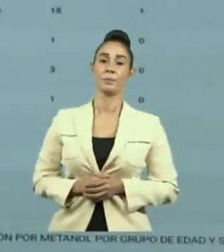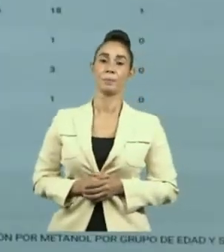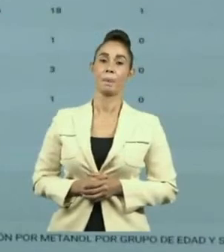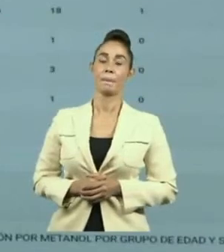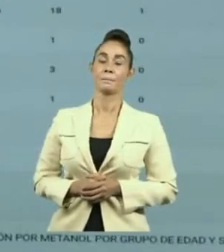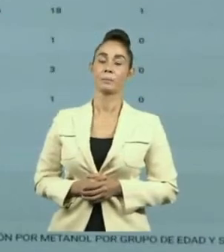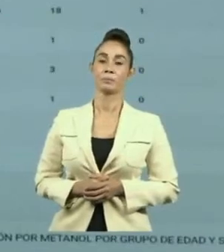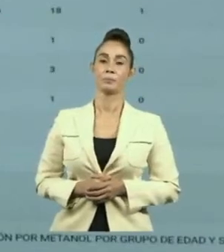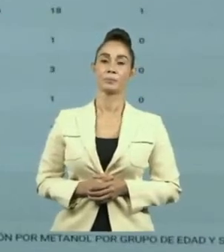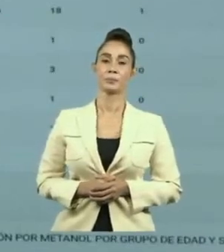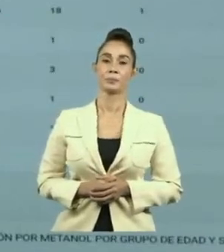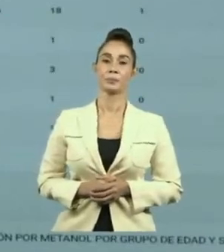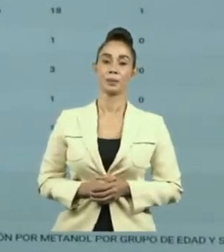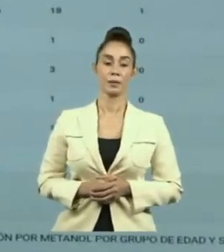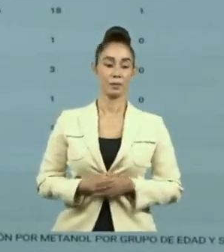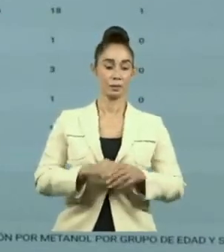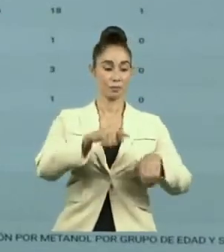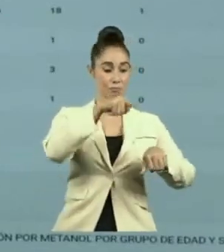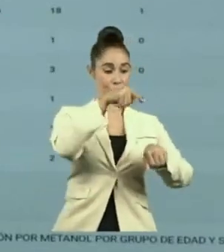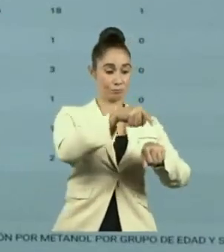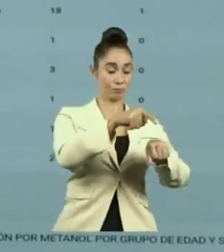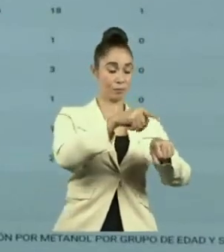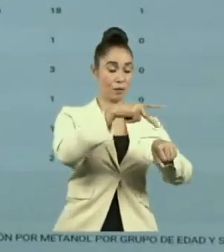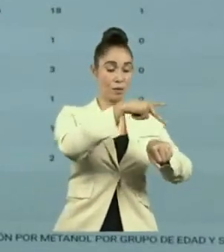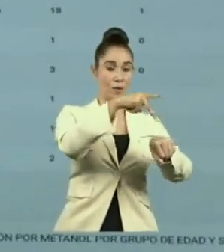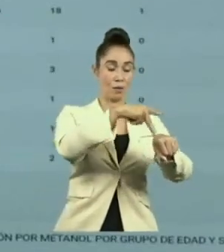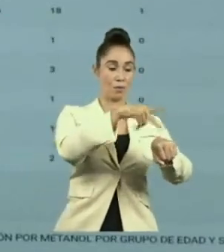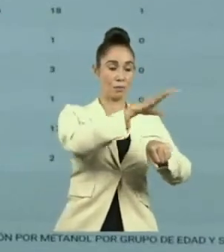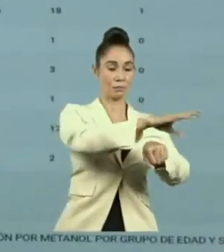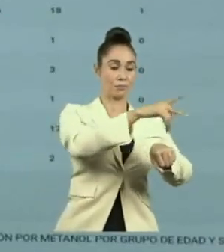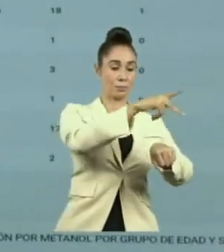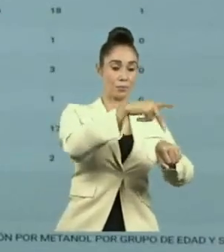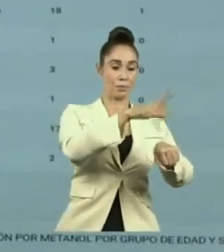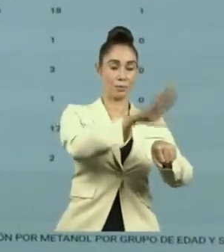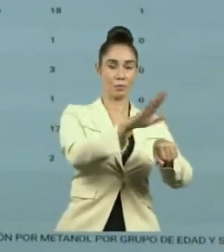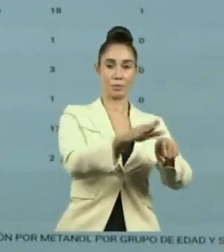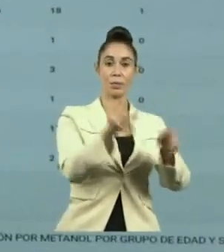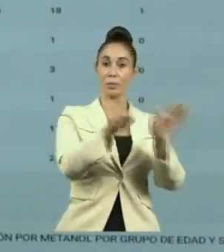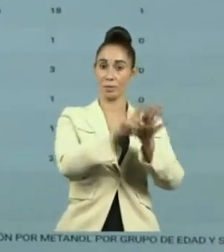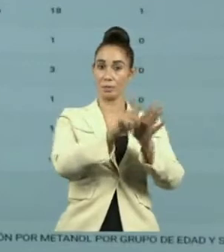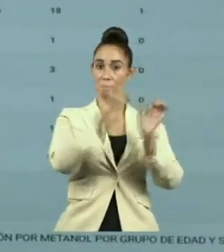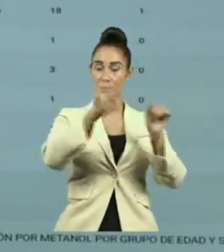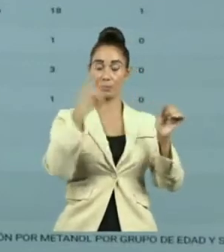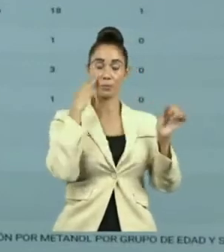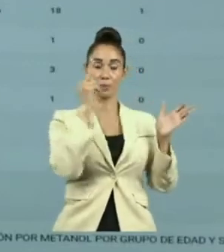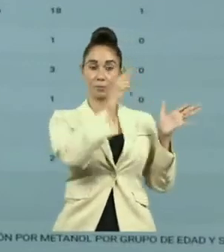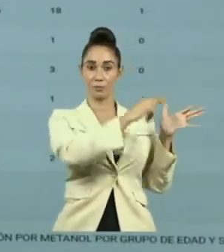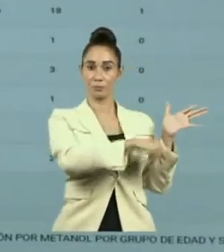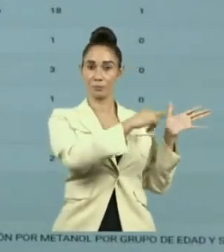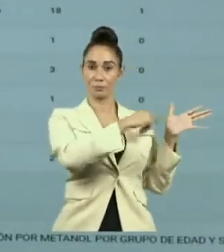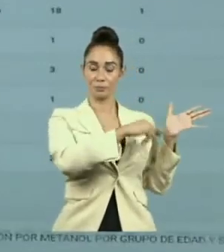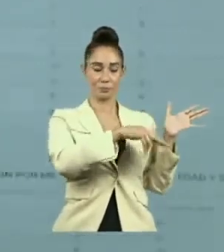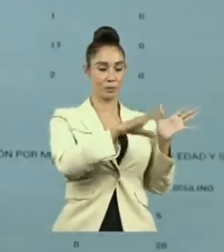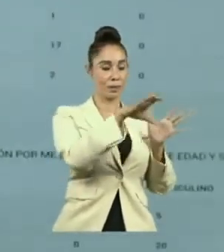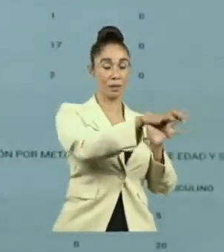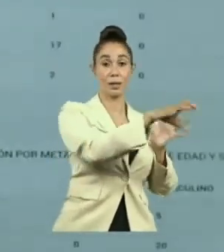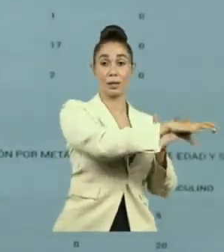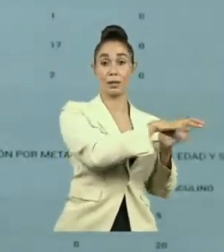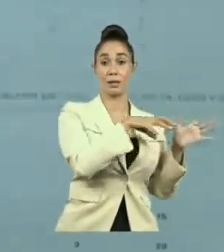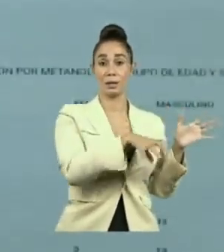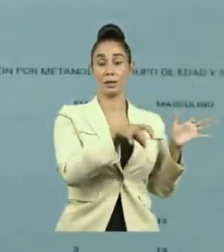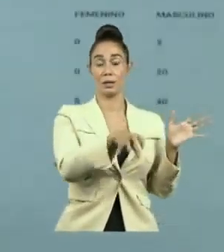según provincias e igualmente ahí en pantalla se pueden ver la distribución